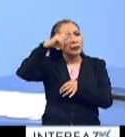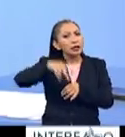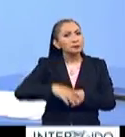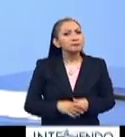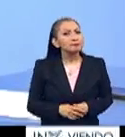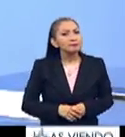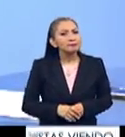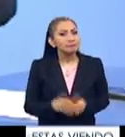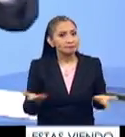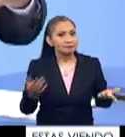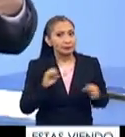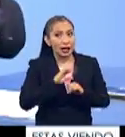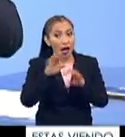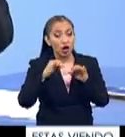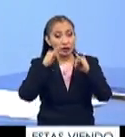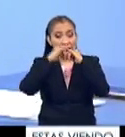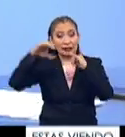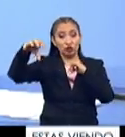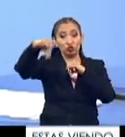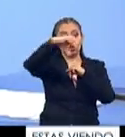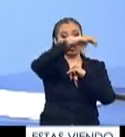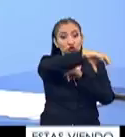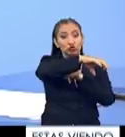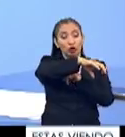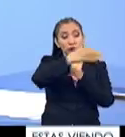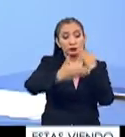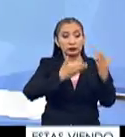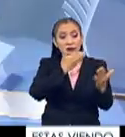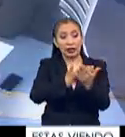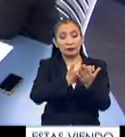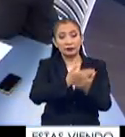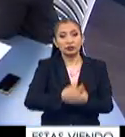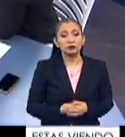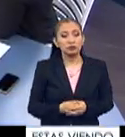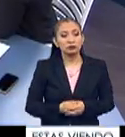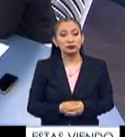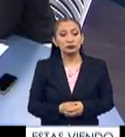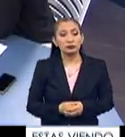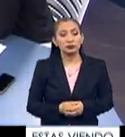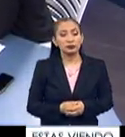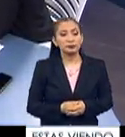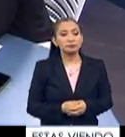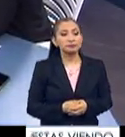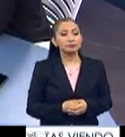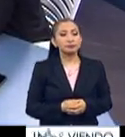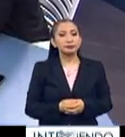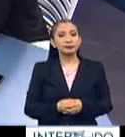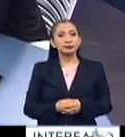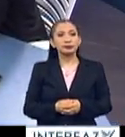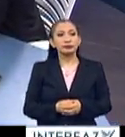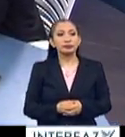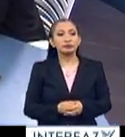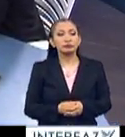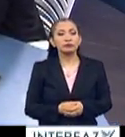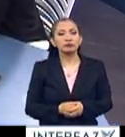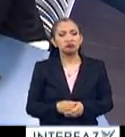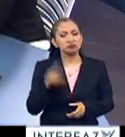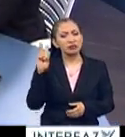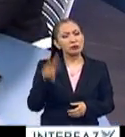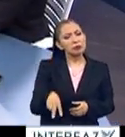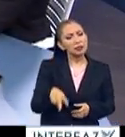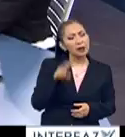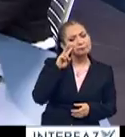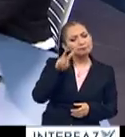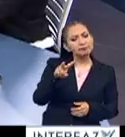mexicanos? Y por supuesto de las instituciones que ofrecen estas áreas del conocimiento. Pues la verdad es